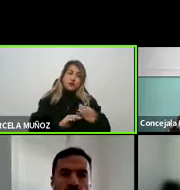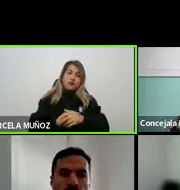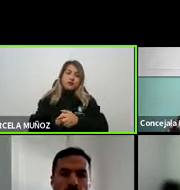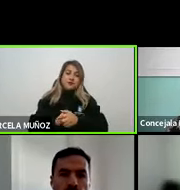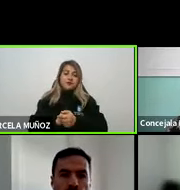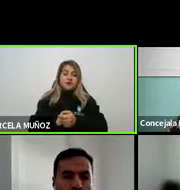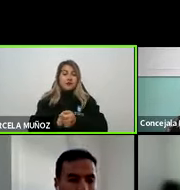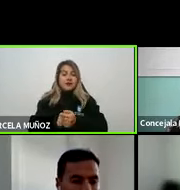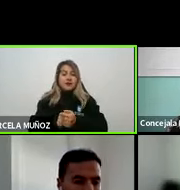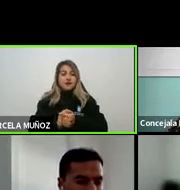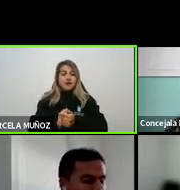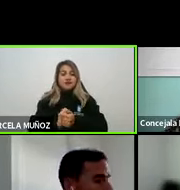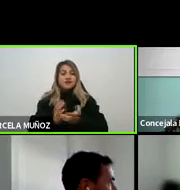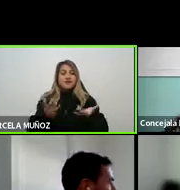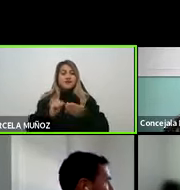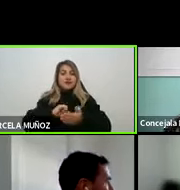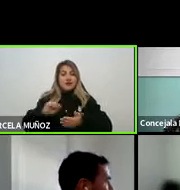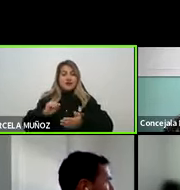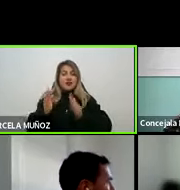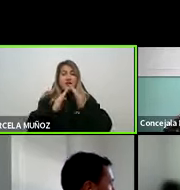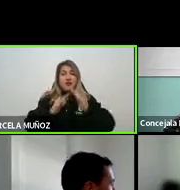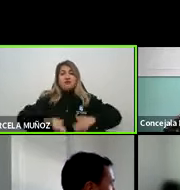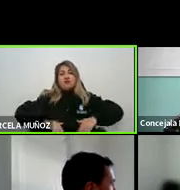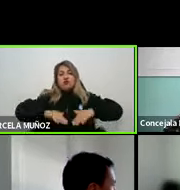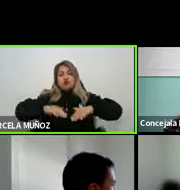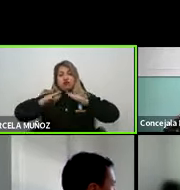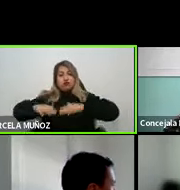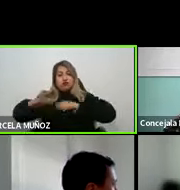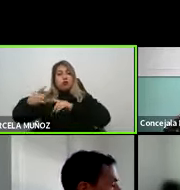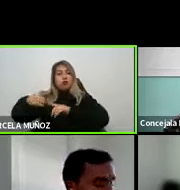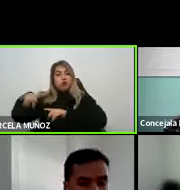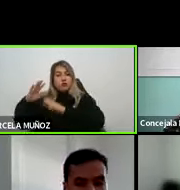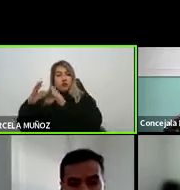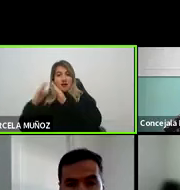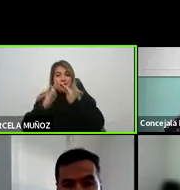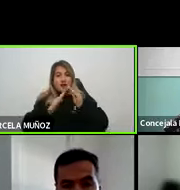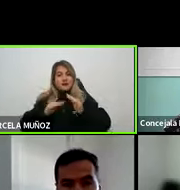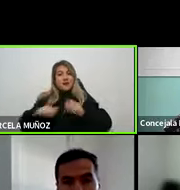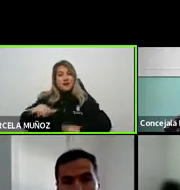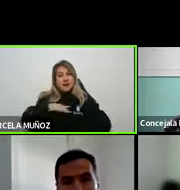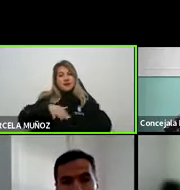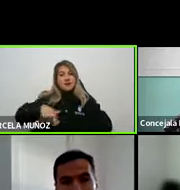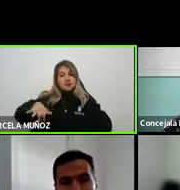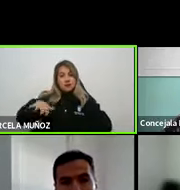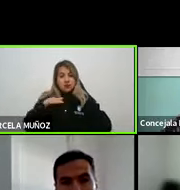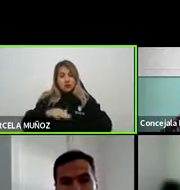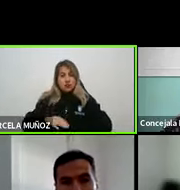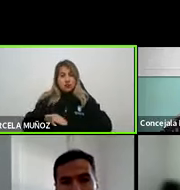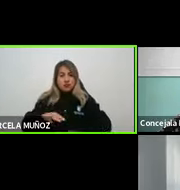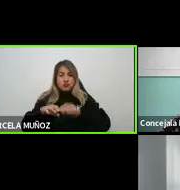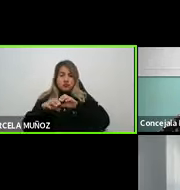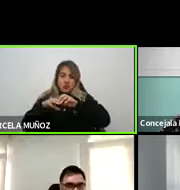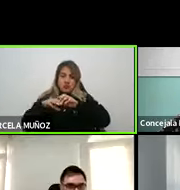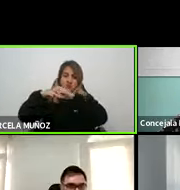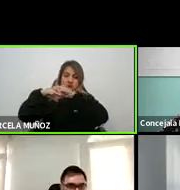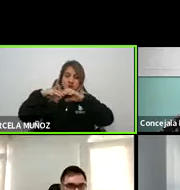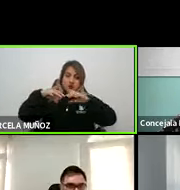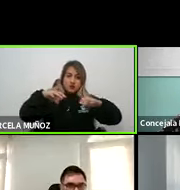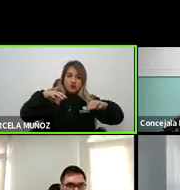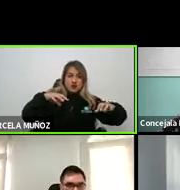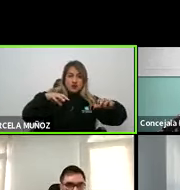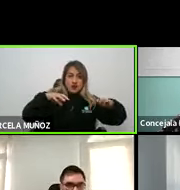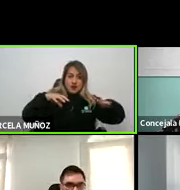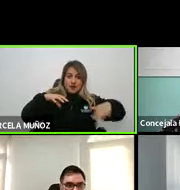se inundaran más algunas casas en el sector más oriente